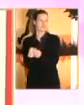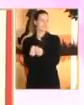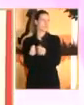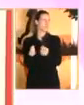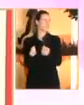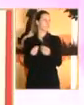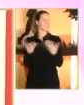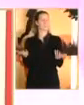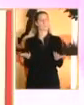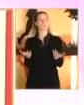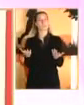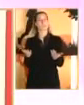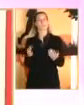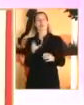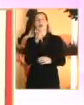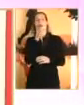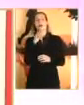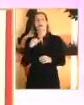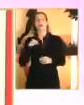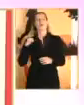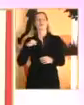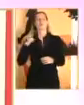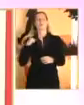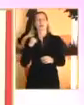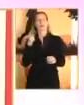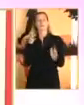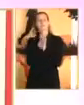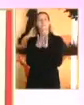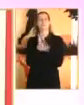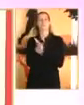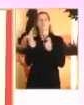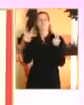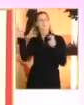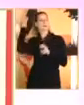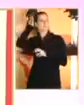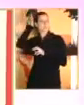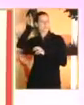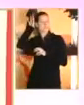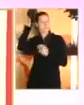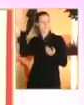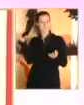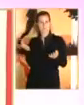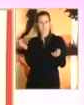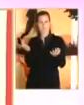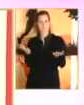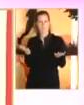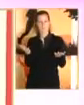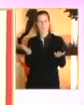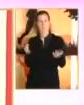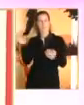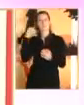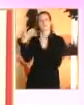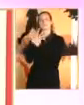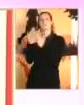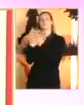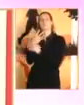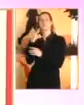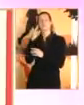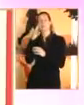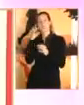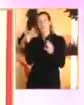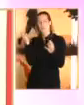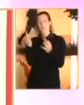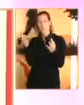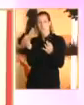los implantes cocleares? Nada, no teníamos ni idea de lo que había, ni idea de cómo funcionaban, ni casi ni de que había